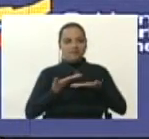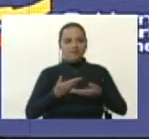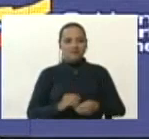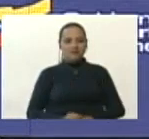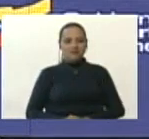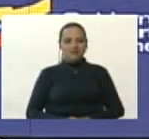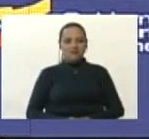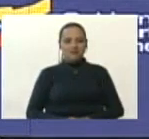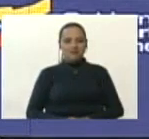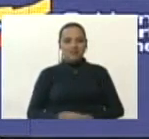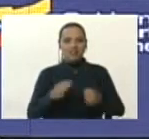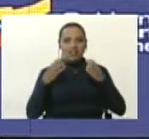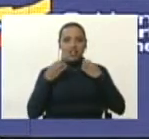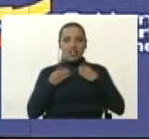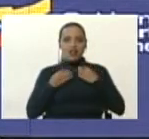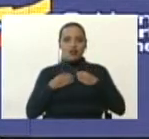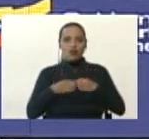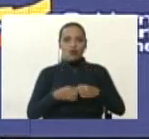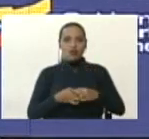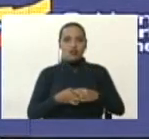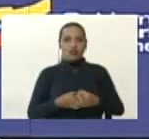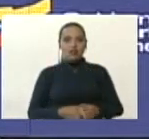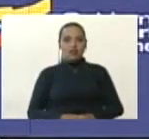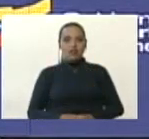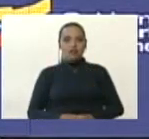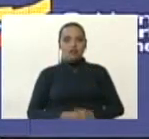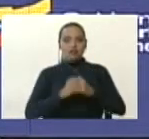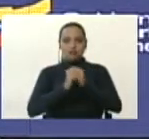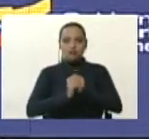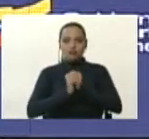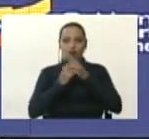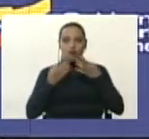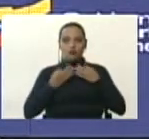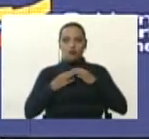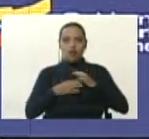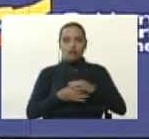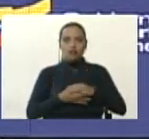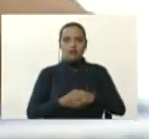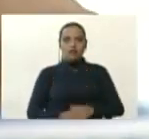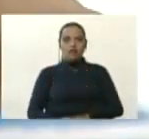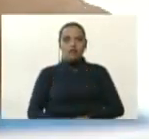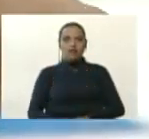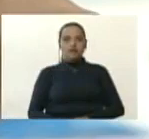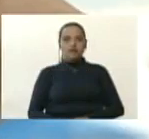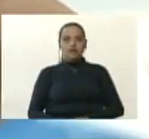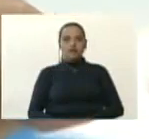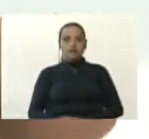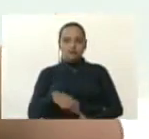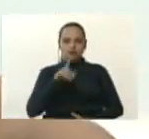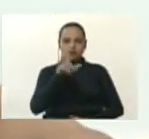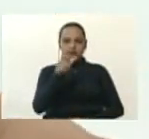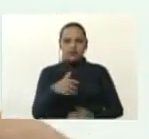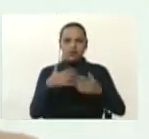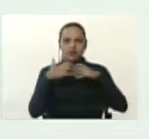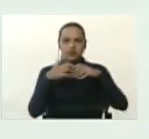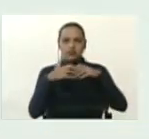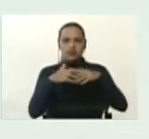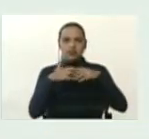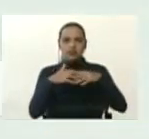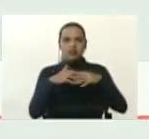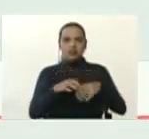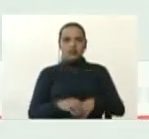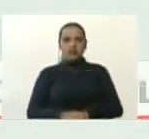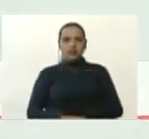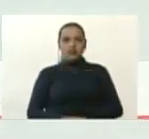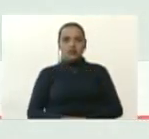este rosario, llamaríamos nosotros rosario, un empresario, Masbaja